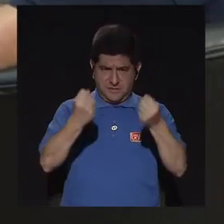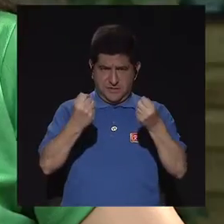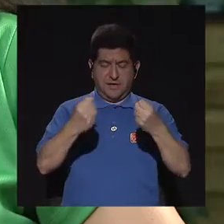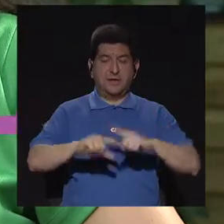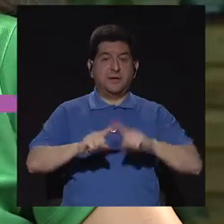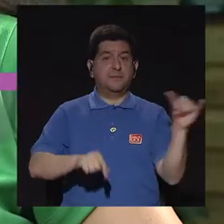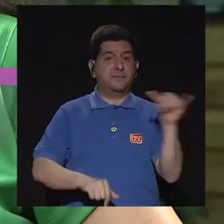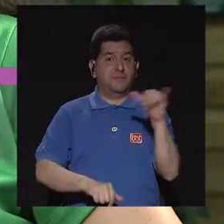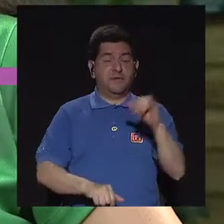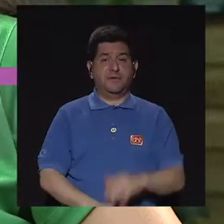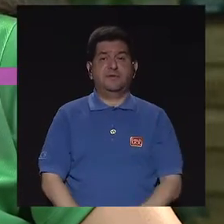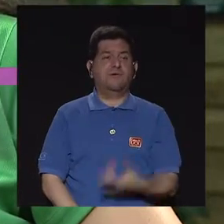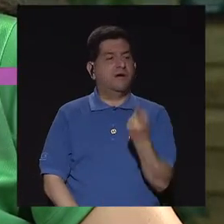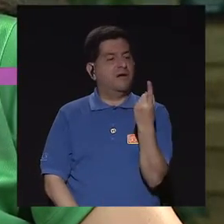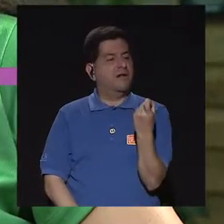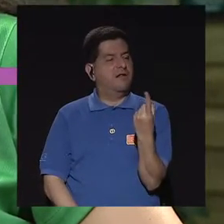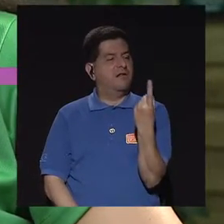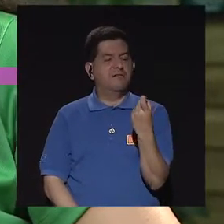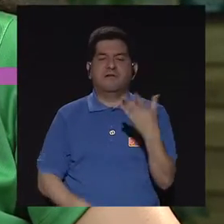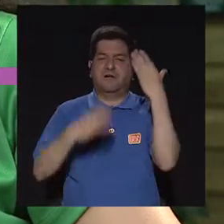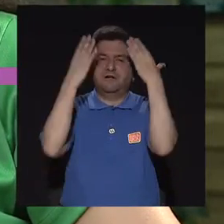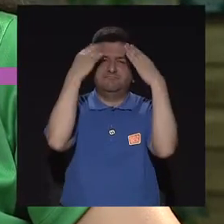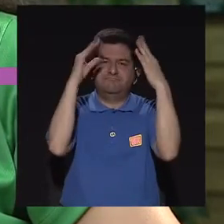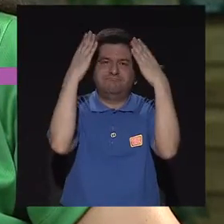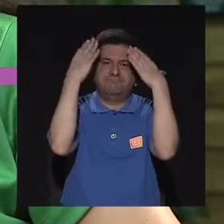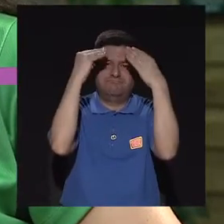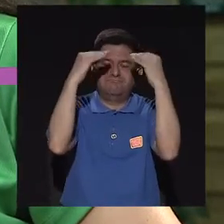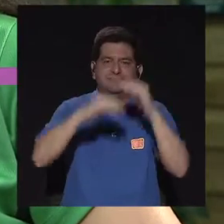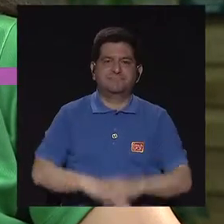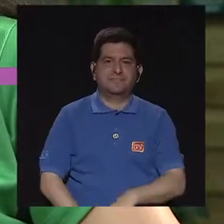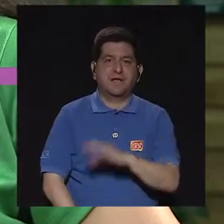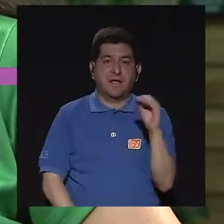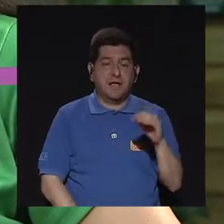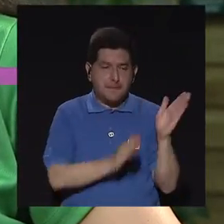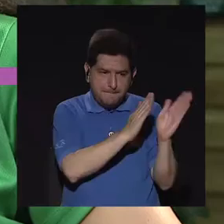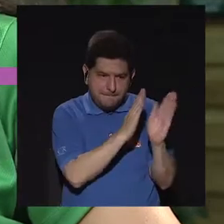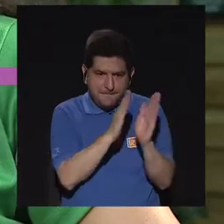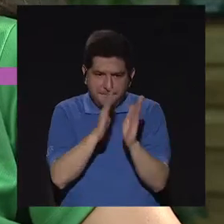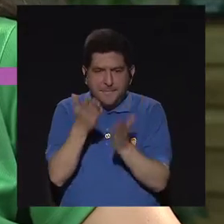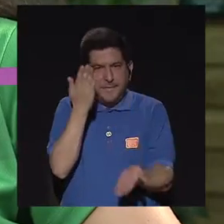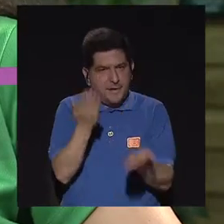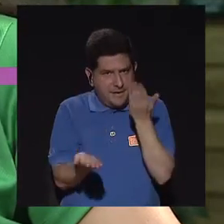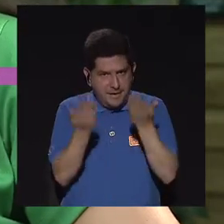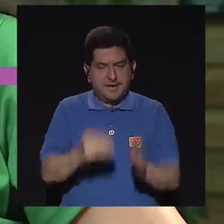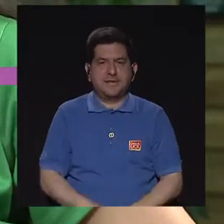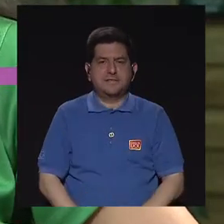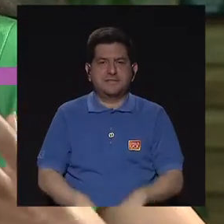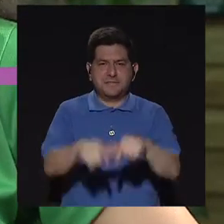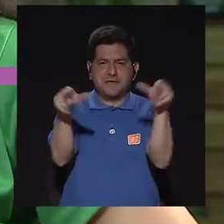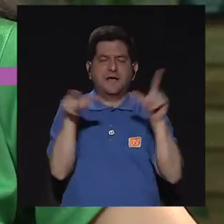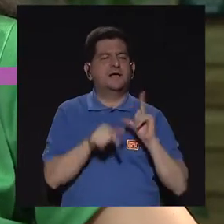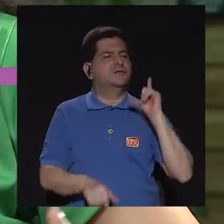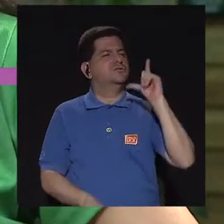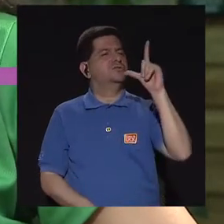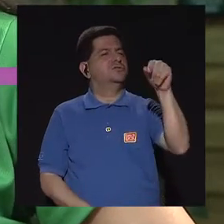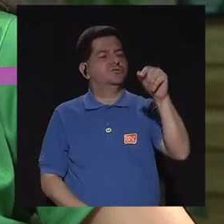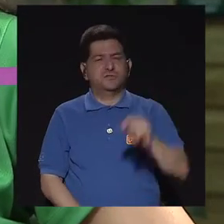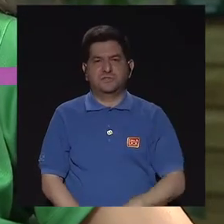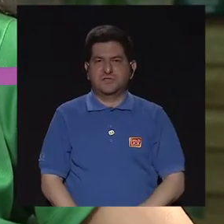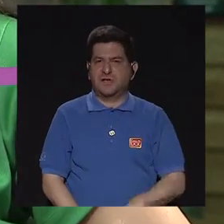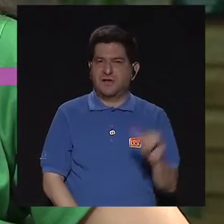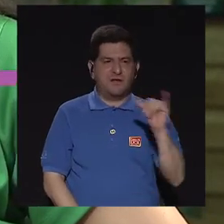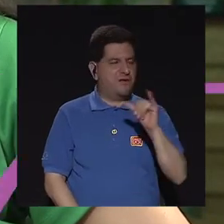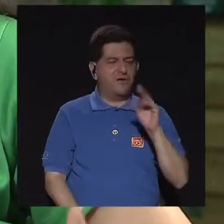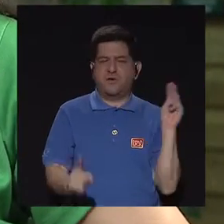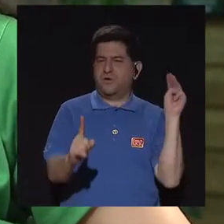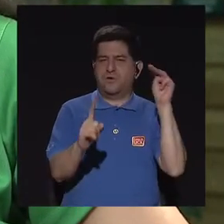saludables, pero también creo que hace falta más información y más formación, quizás también en las zonas rurales, donde tal vez no